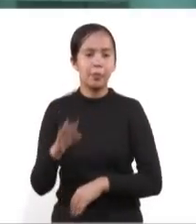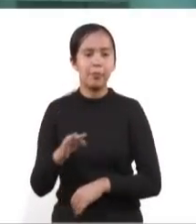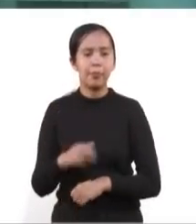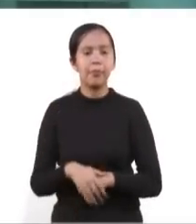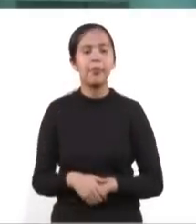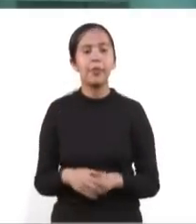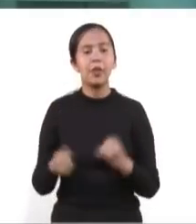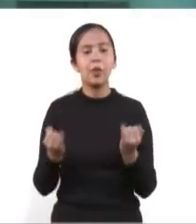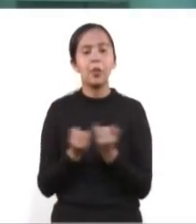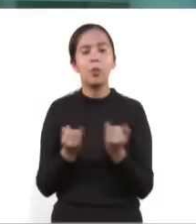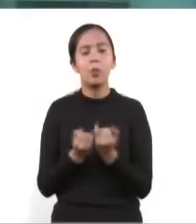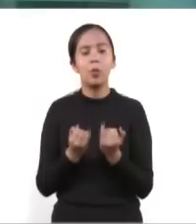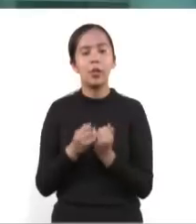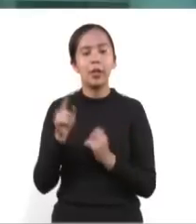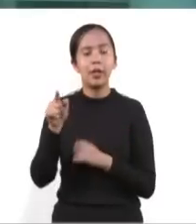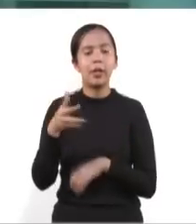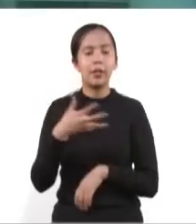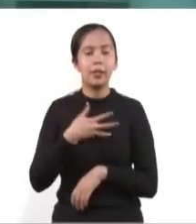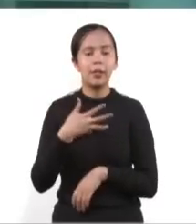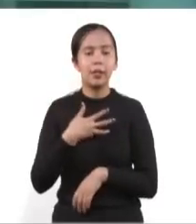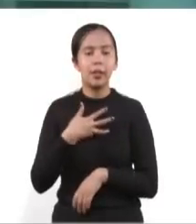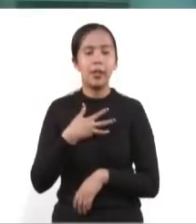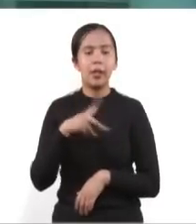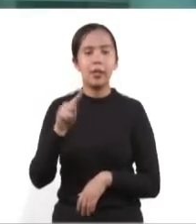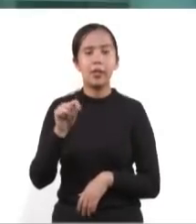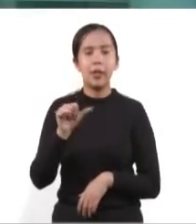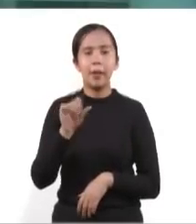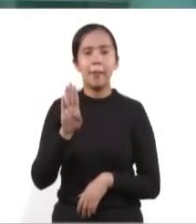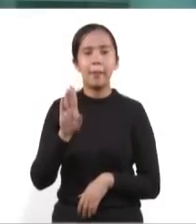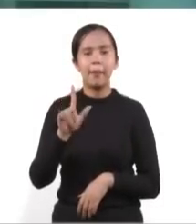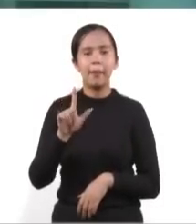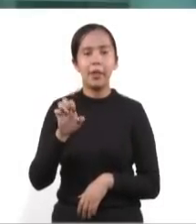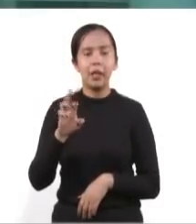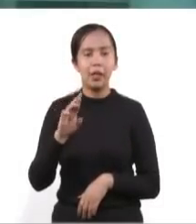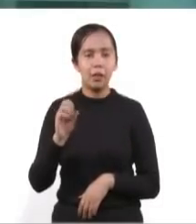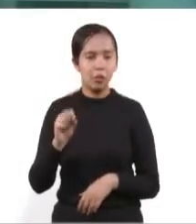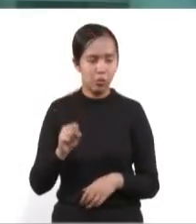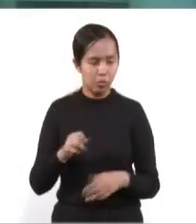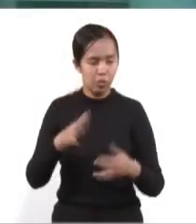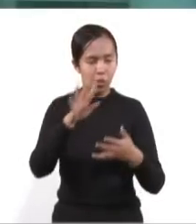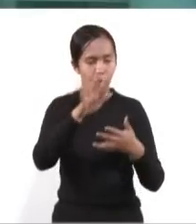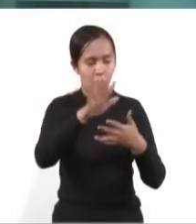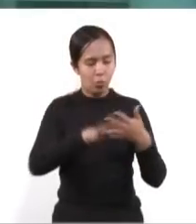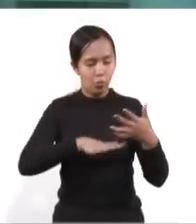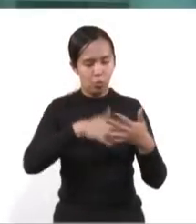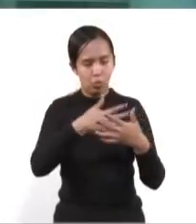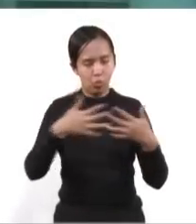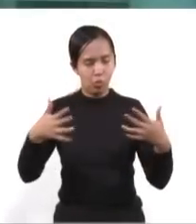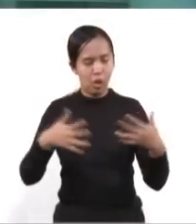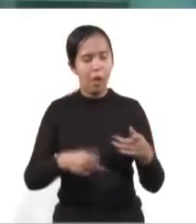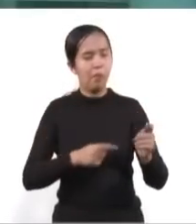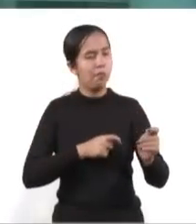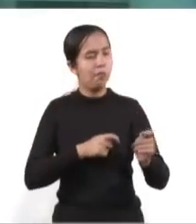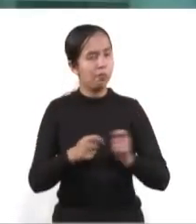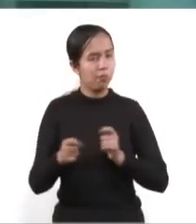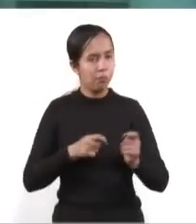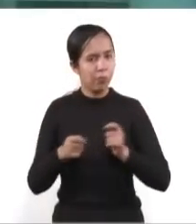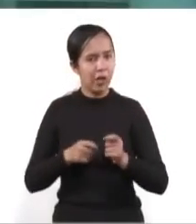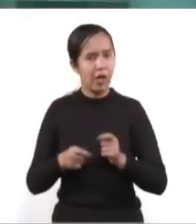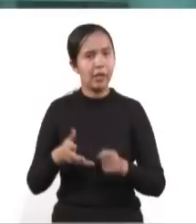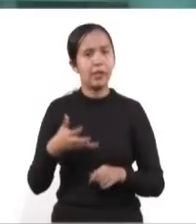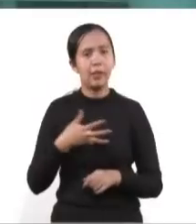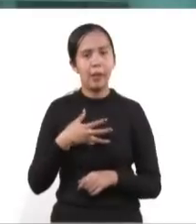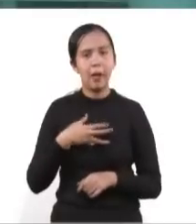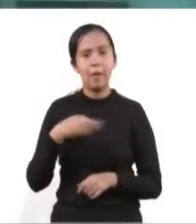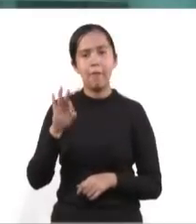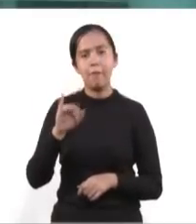Tenemos también ahí los tableros de control, protecciones, medición y comunicaciones, con redundancias en fibra óptica,